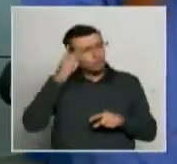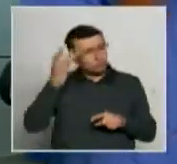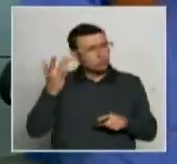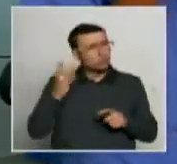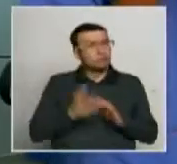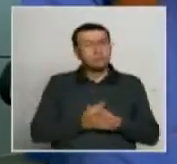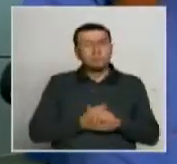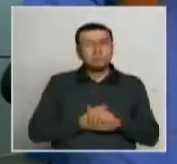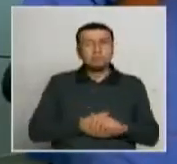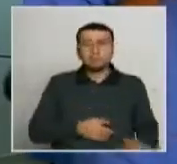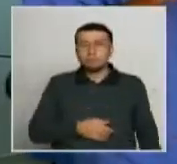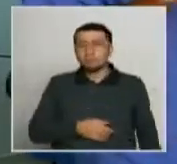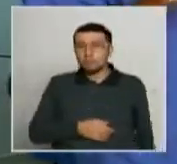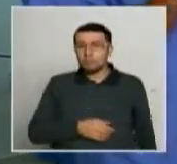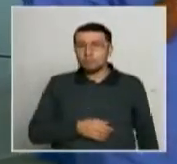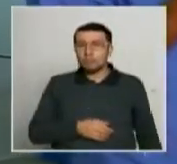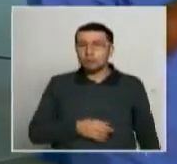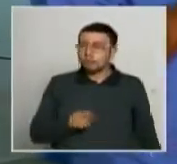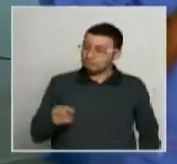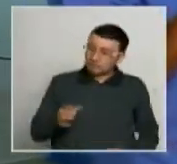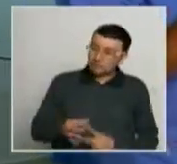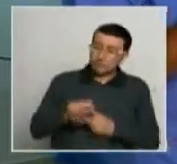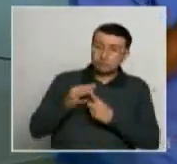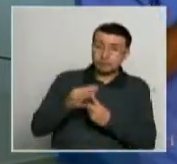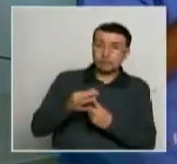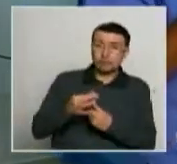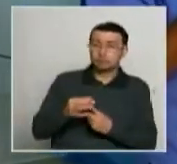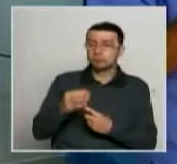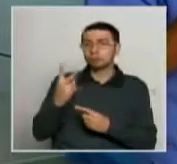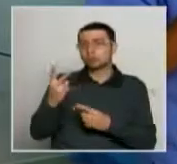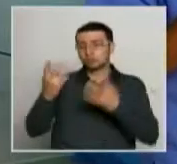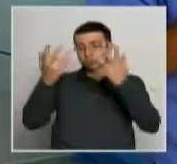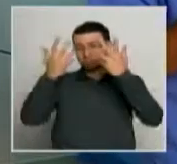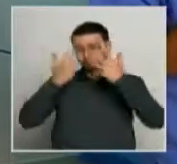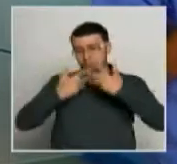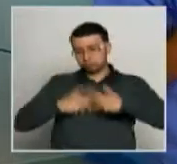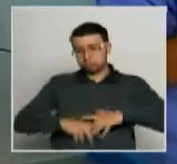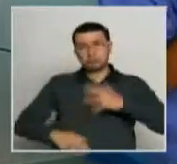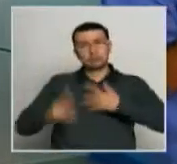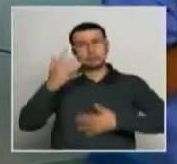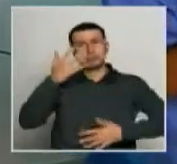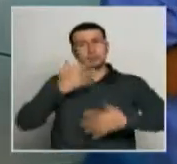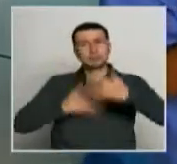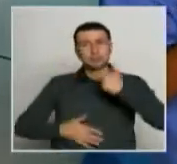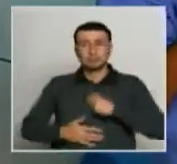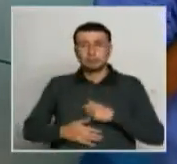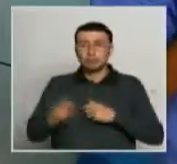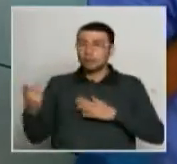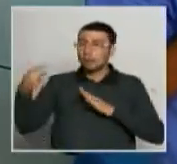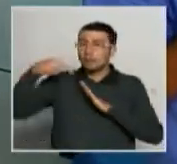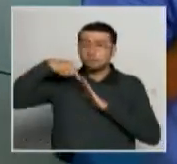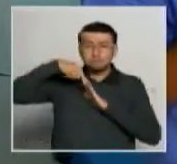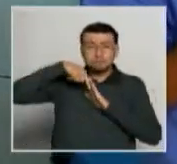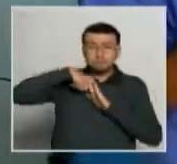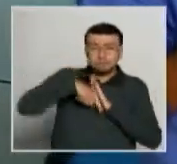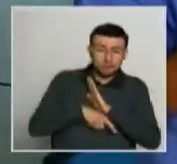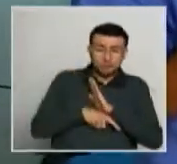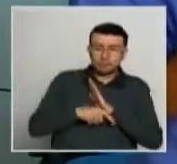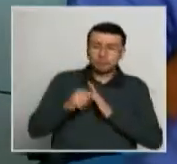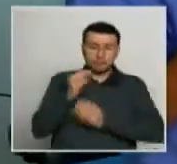El sistema venoso fundamentalmente se divide en dos sistemas, un sistema venoso profundo y un sistema venoso